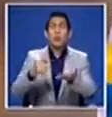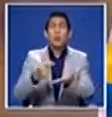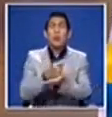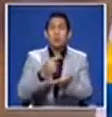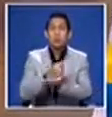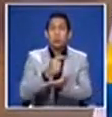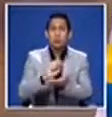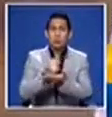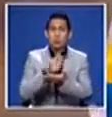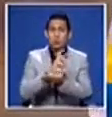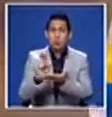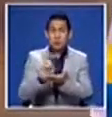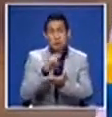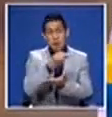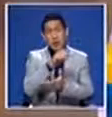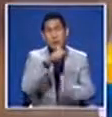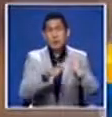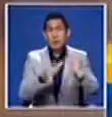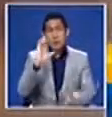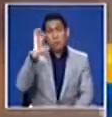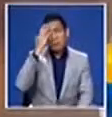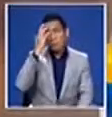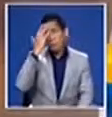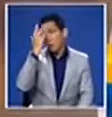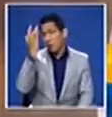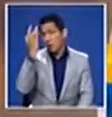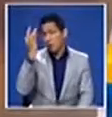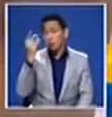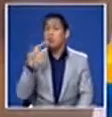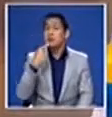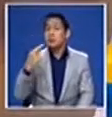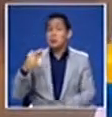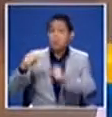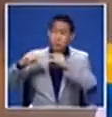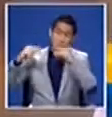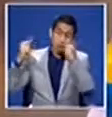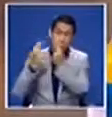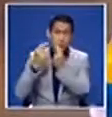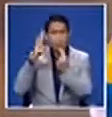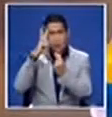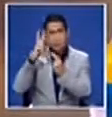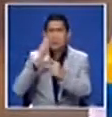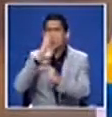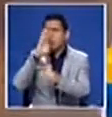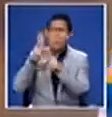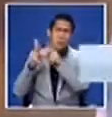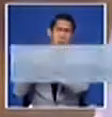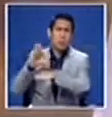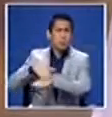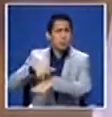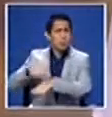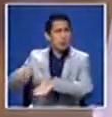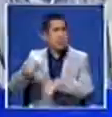están alarmadas, naturalmente, pues aseguran que se trata de una banda delictiva que permanece al acecho.